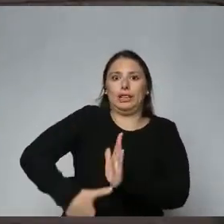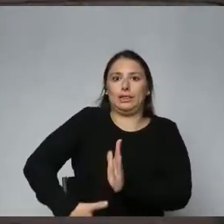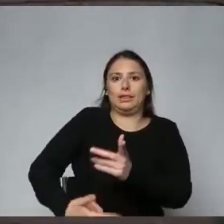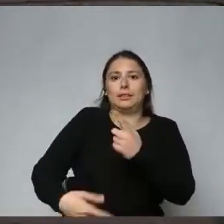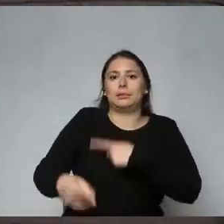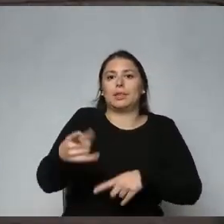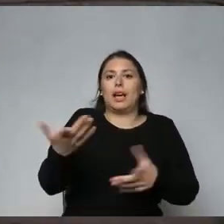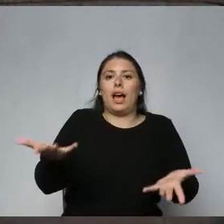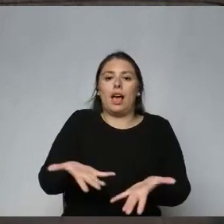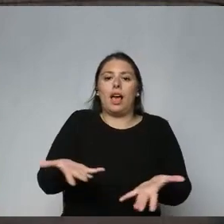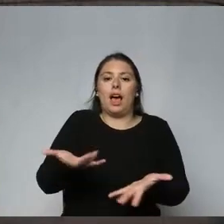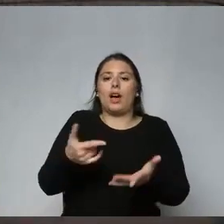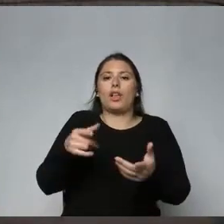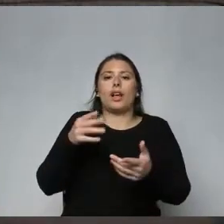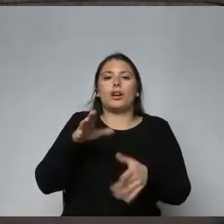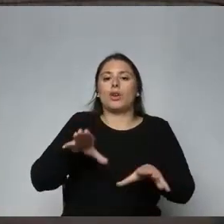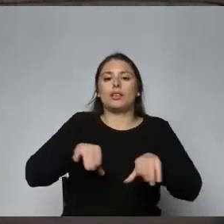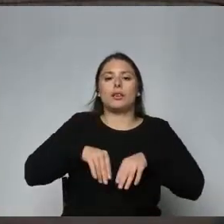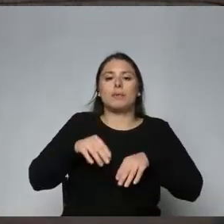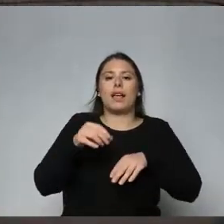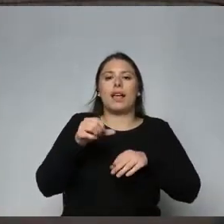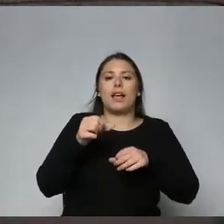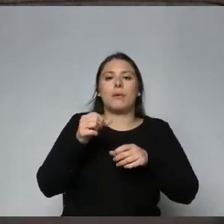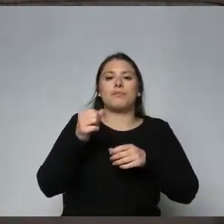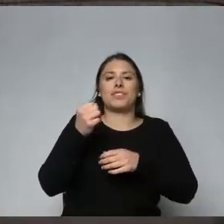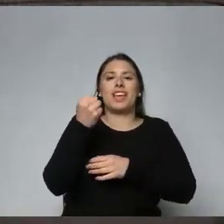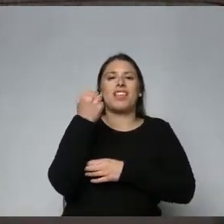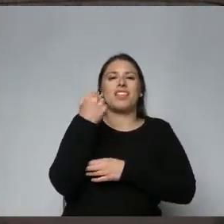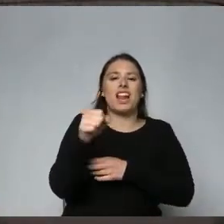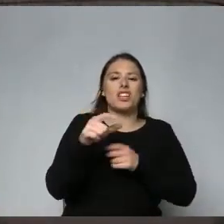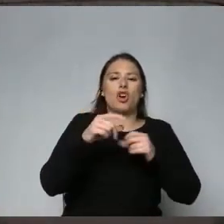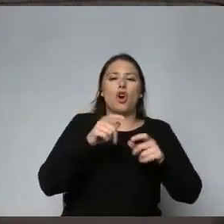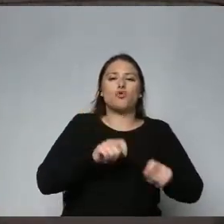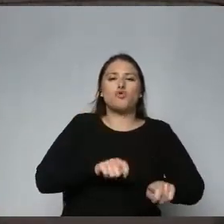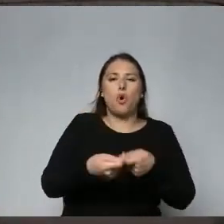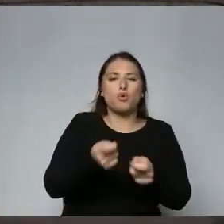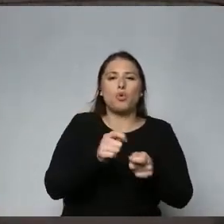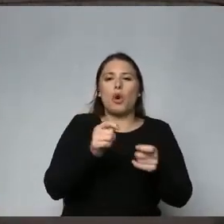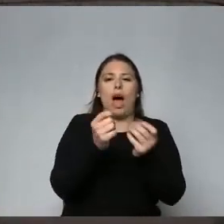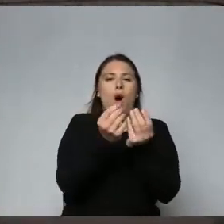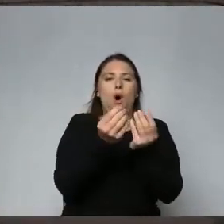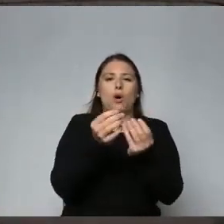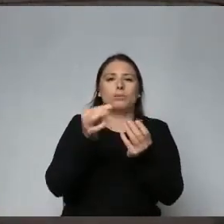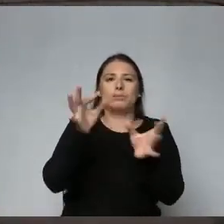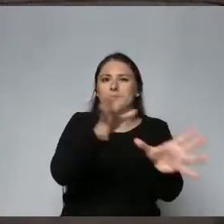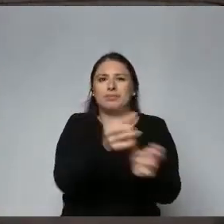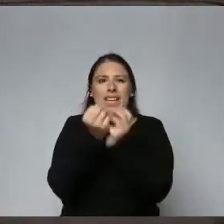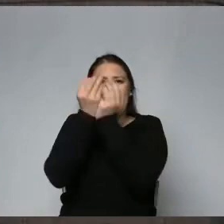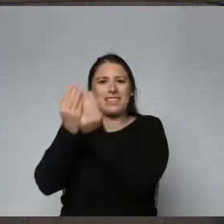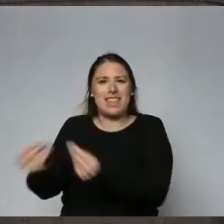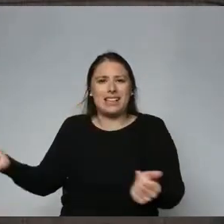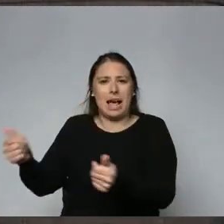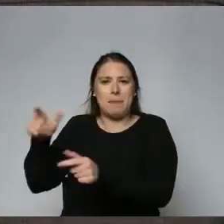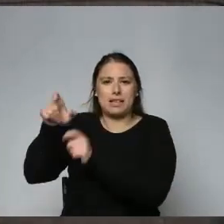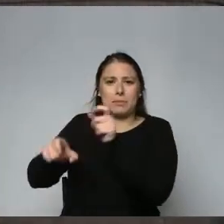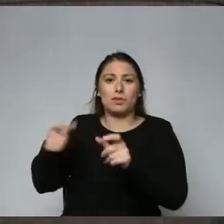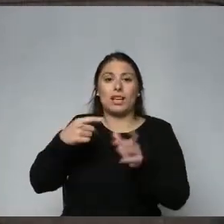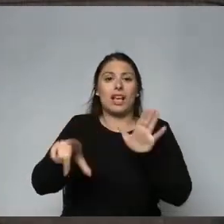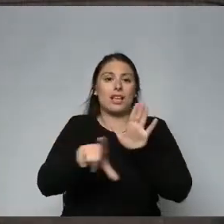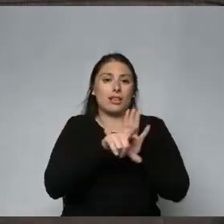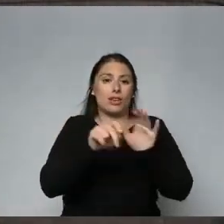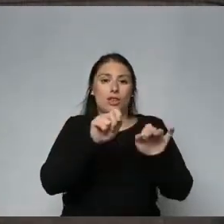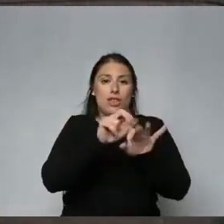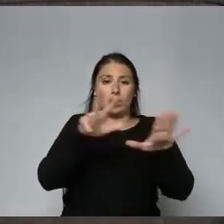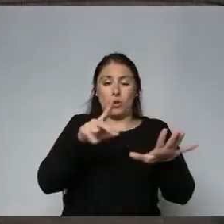no se admiten los delitos de tortura ni desaparición forzada, que están en la ley 18.026